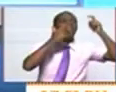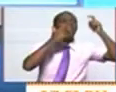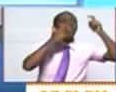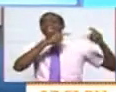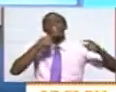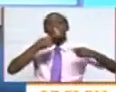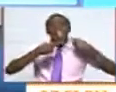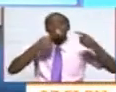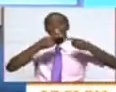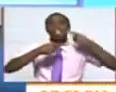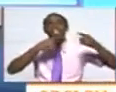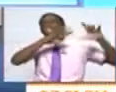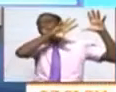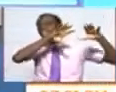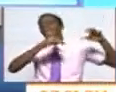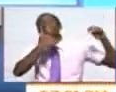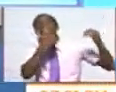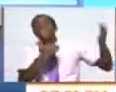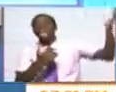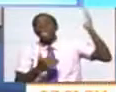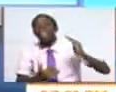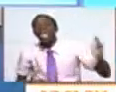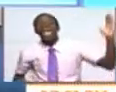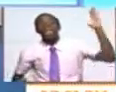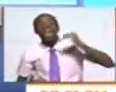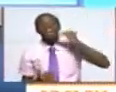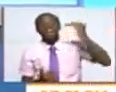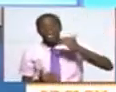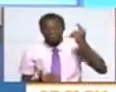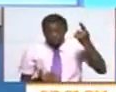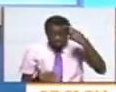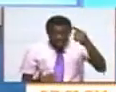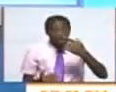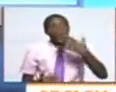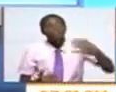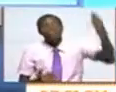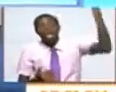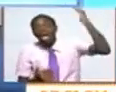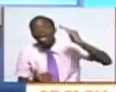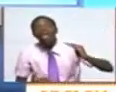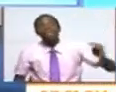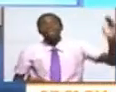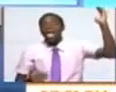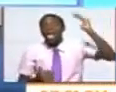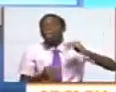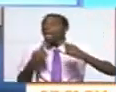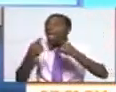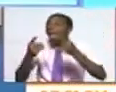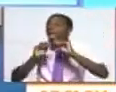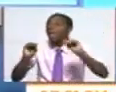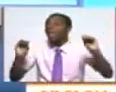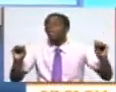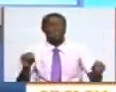Aquí va a haber de tanto decir ahí viene el lobo, de tanto caer en el ahí viene el lobismo, las palabras perdieron su significado.